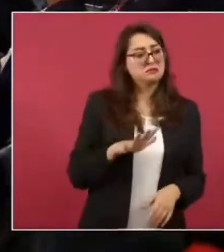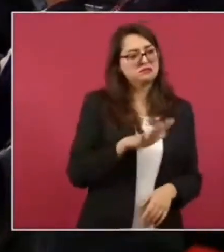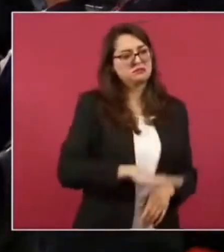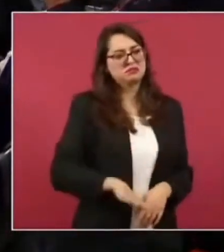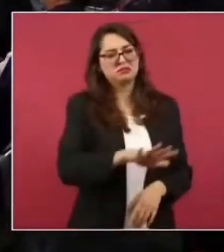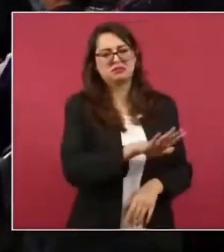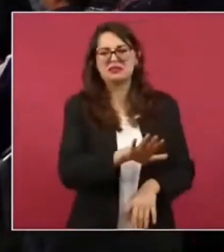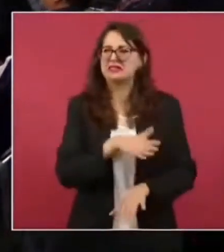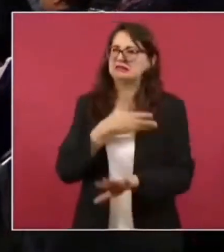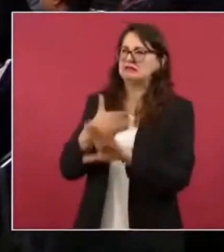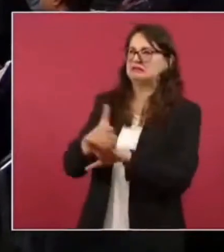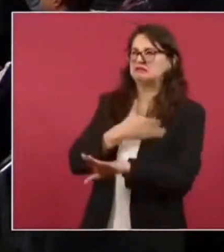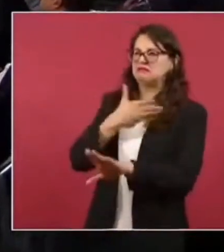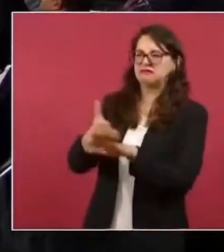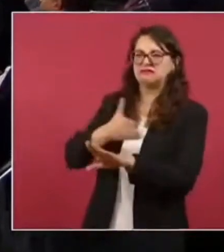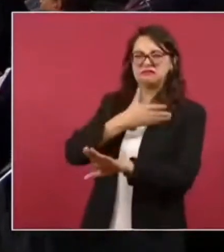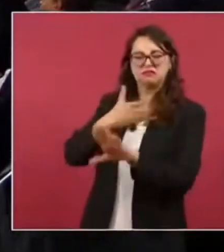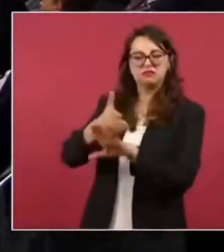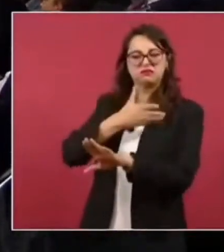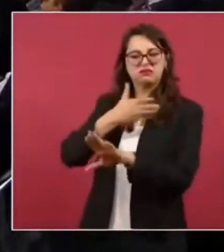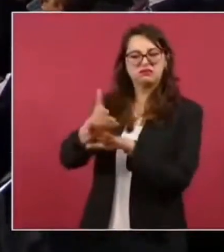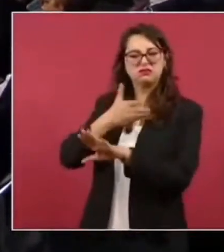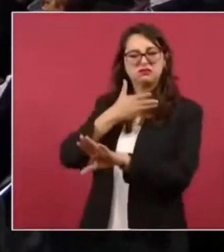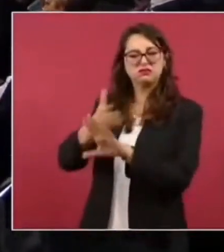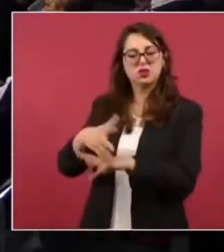estos días, porque